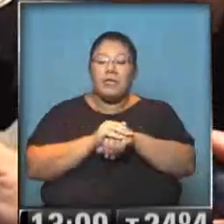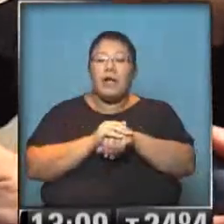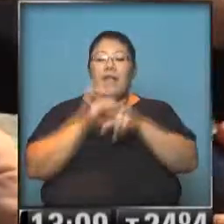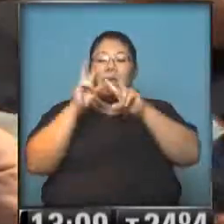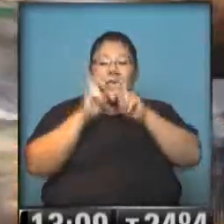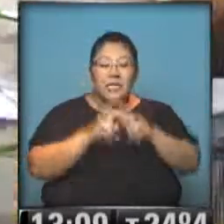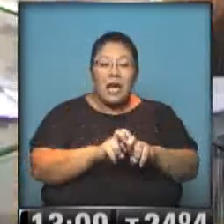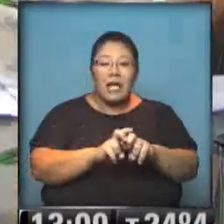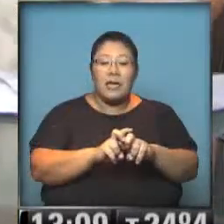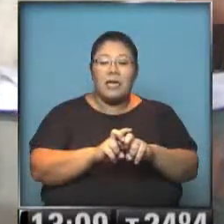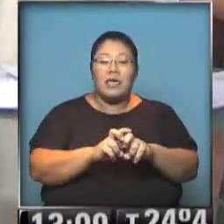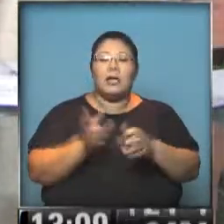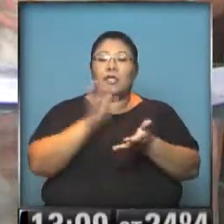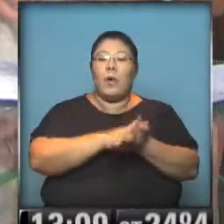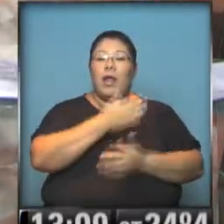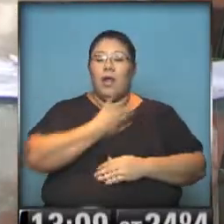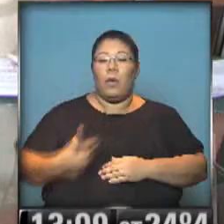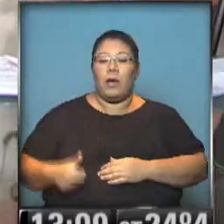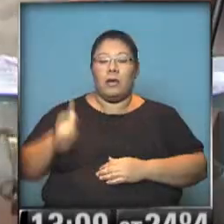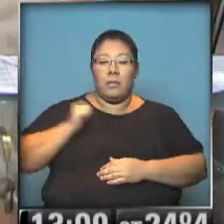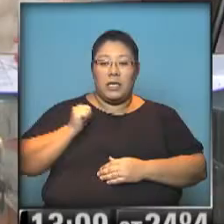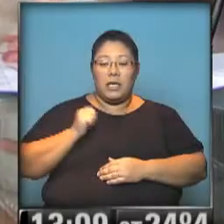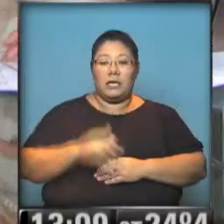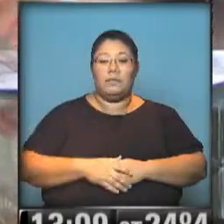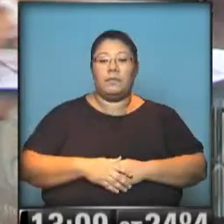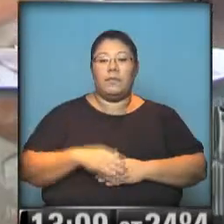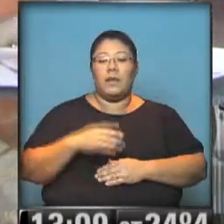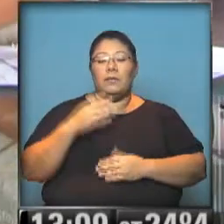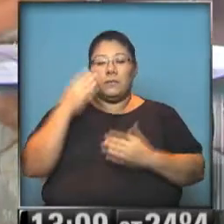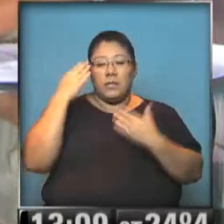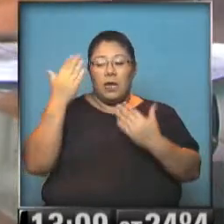El respeto, por supuesto, para toda su familia y todos aquellos que lo conocieron.